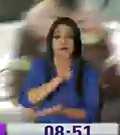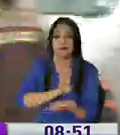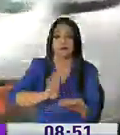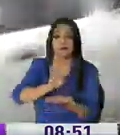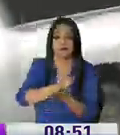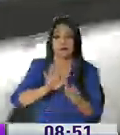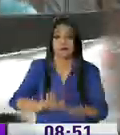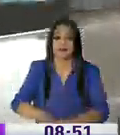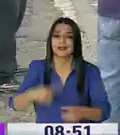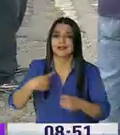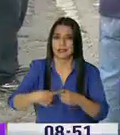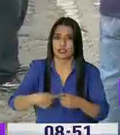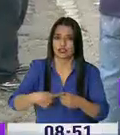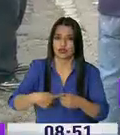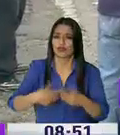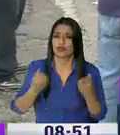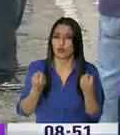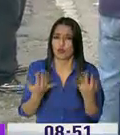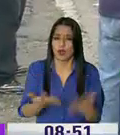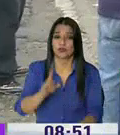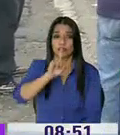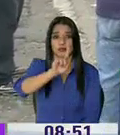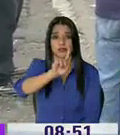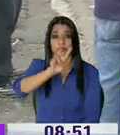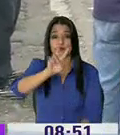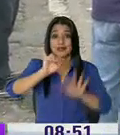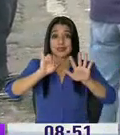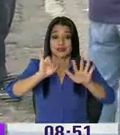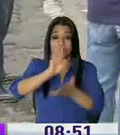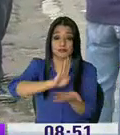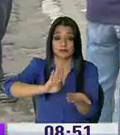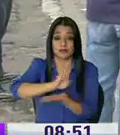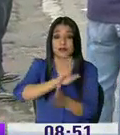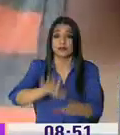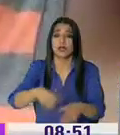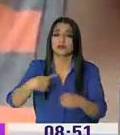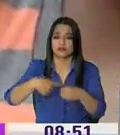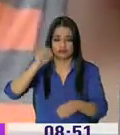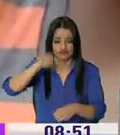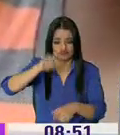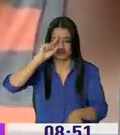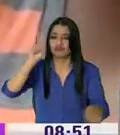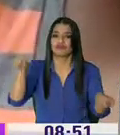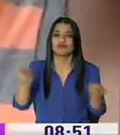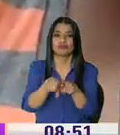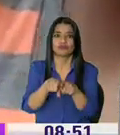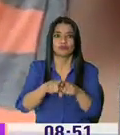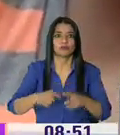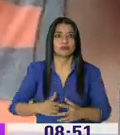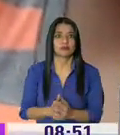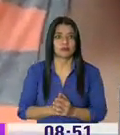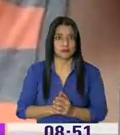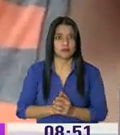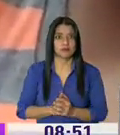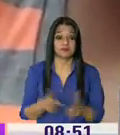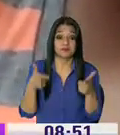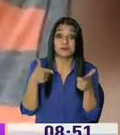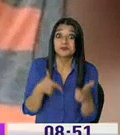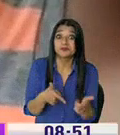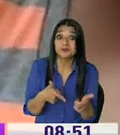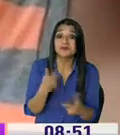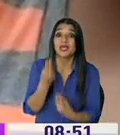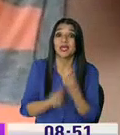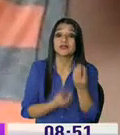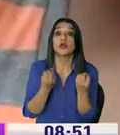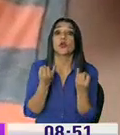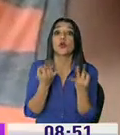Quito, que representa a 126 sectores de la capital, coincide. Que realmente sea un cerco que nos permita saber